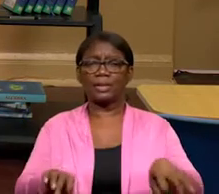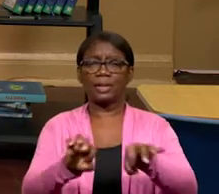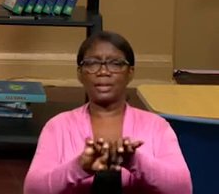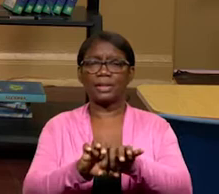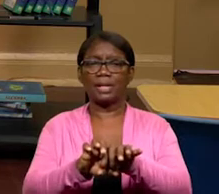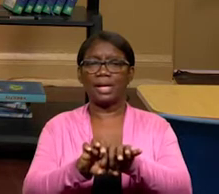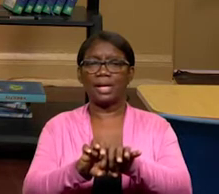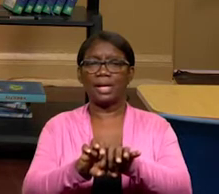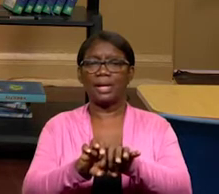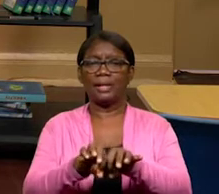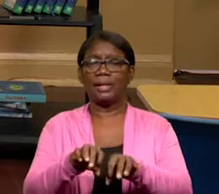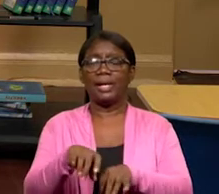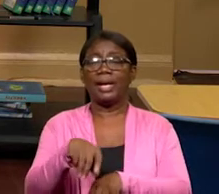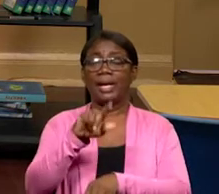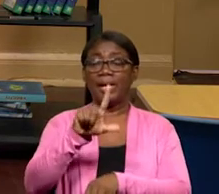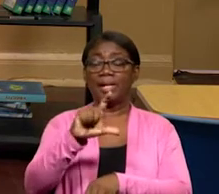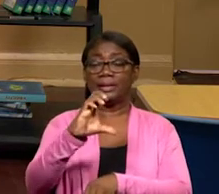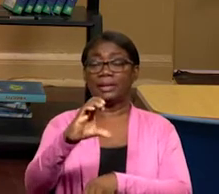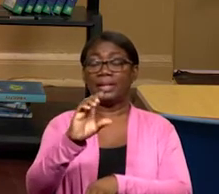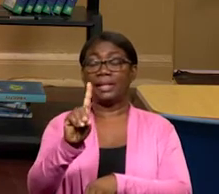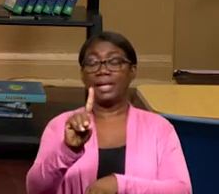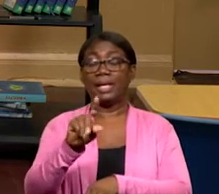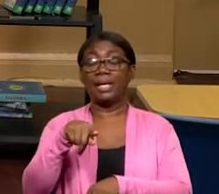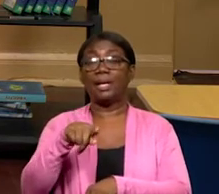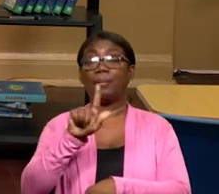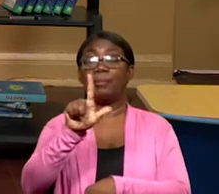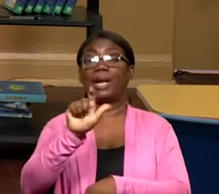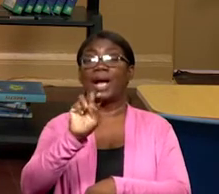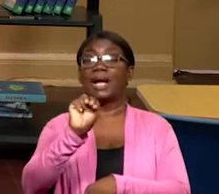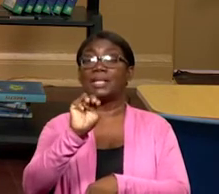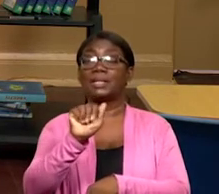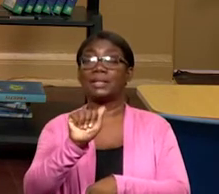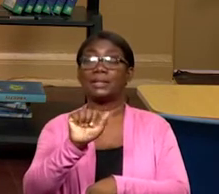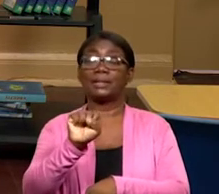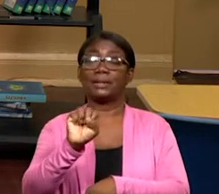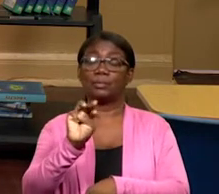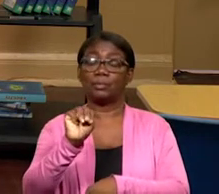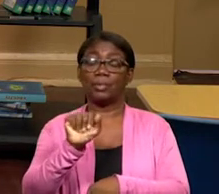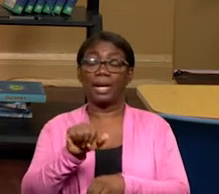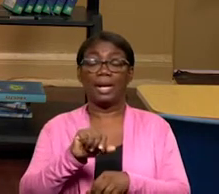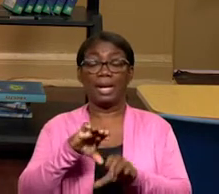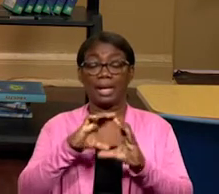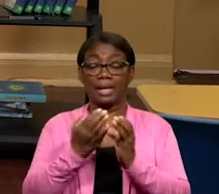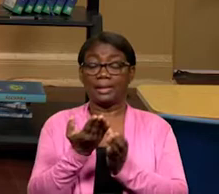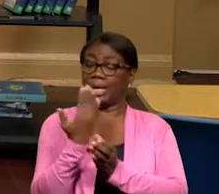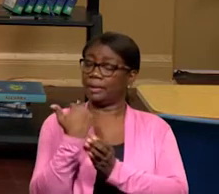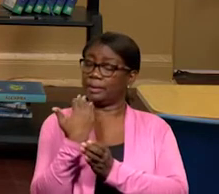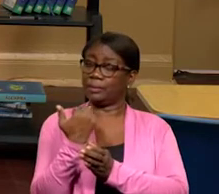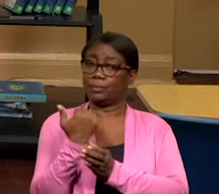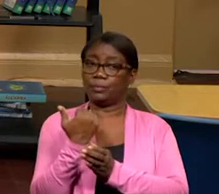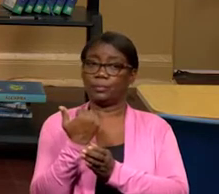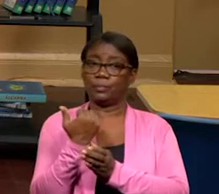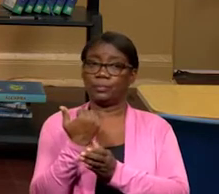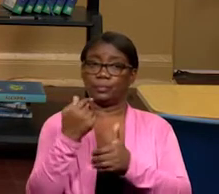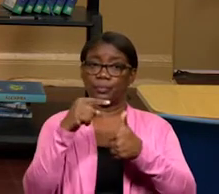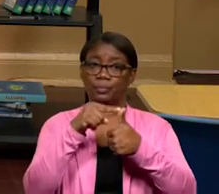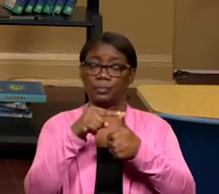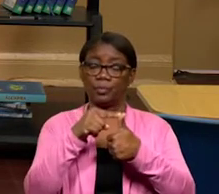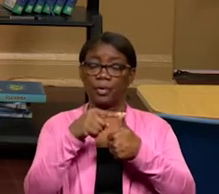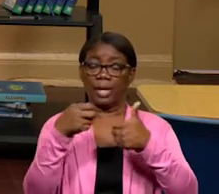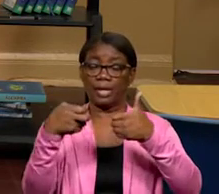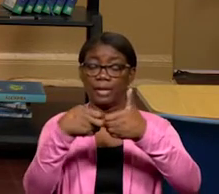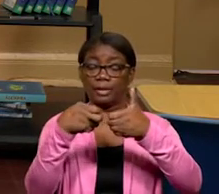la tecnología LCD y plasma. Recordemos que en la clase anterior hablamos de los componentes